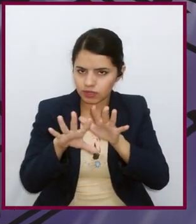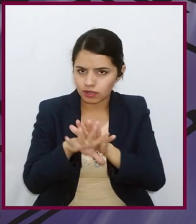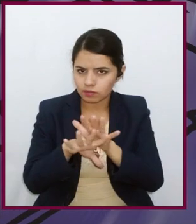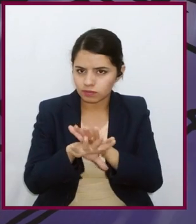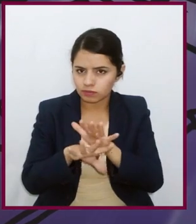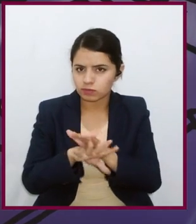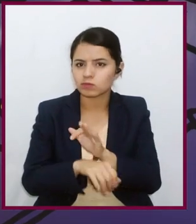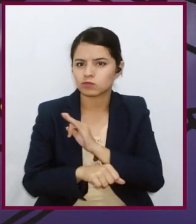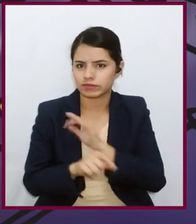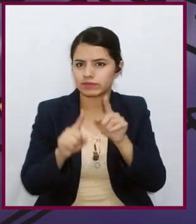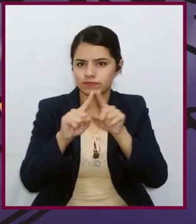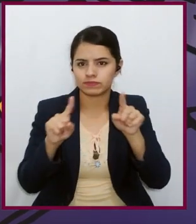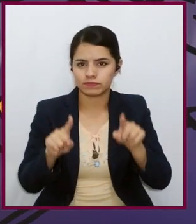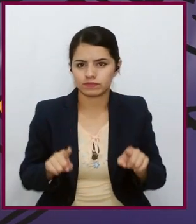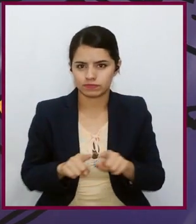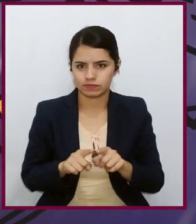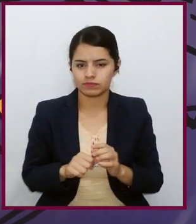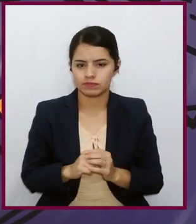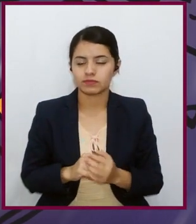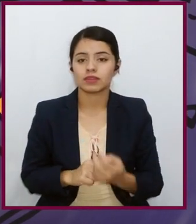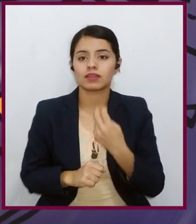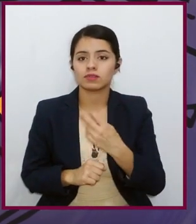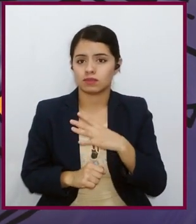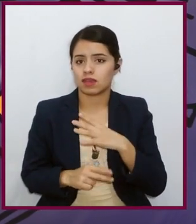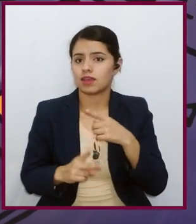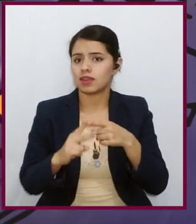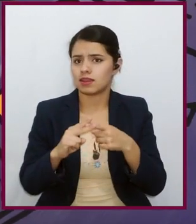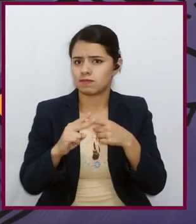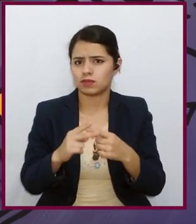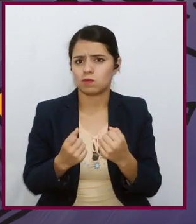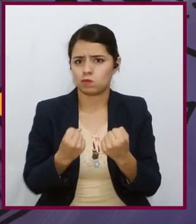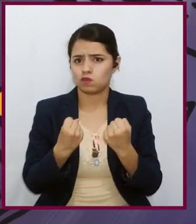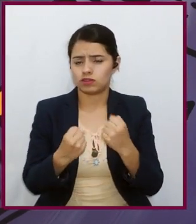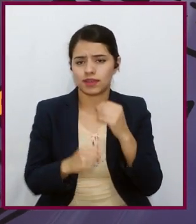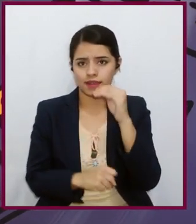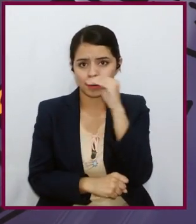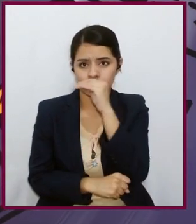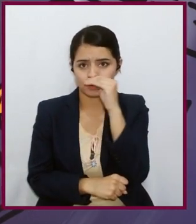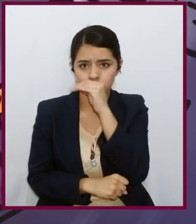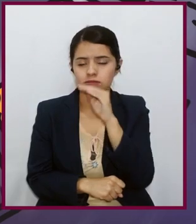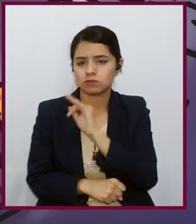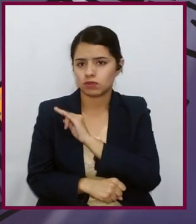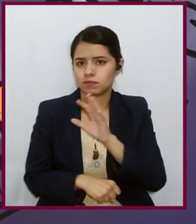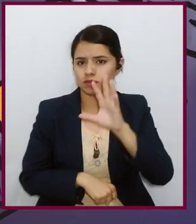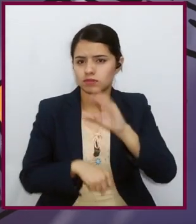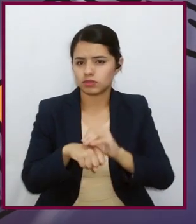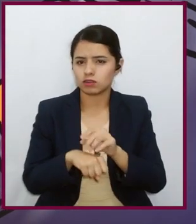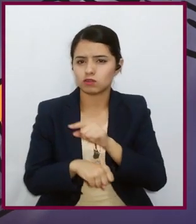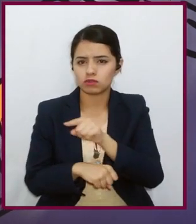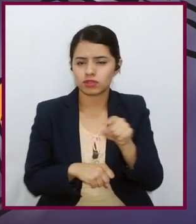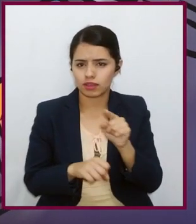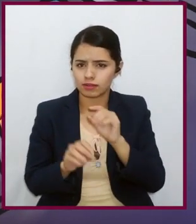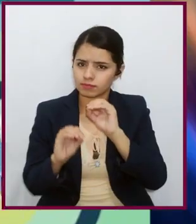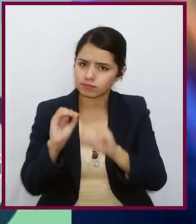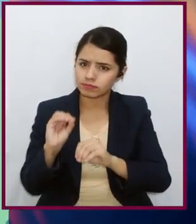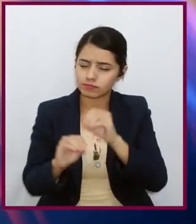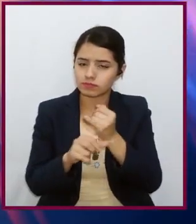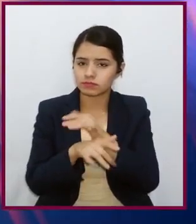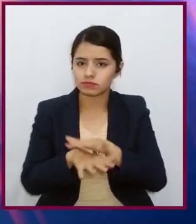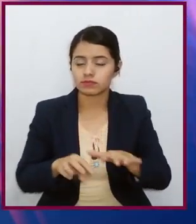sociales, hablamos de varios formatos de contenido. Tenemos imágenes, tenemos texto, tenemos